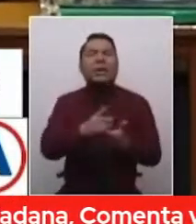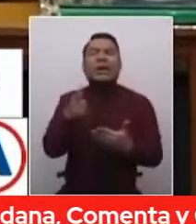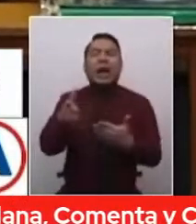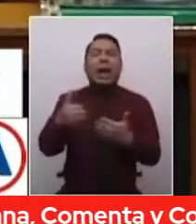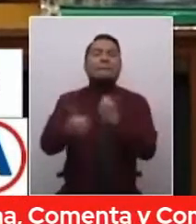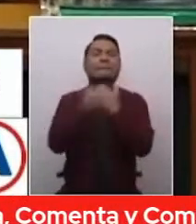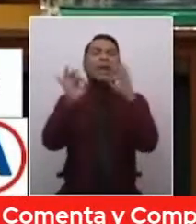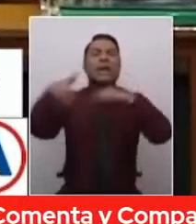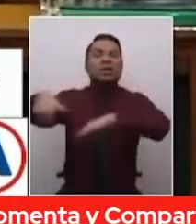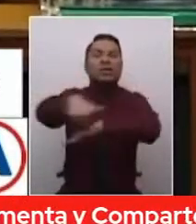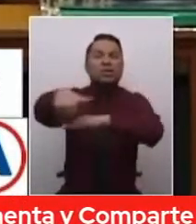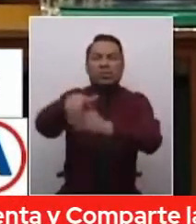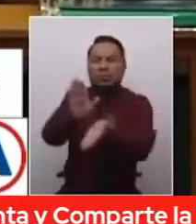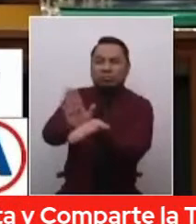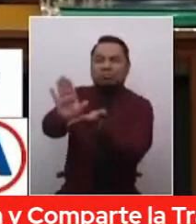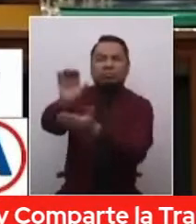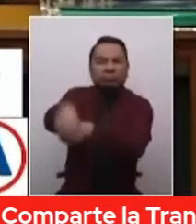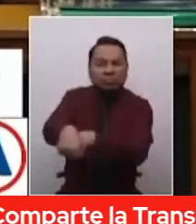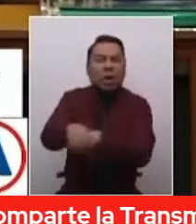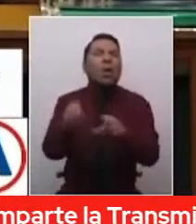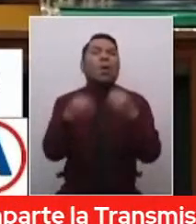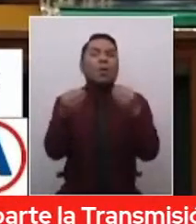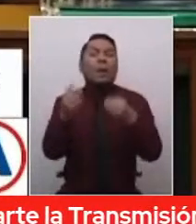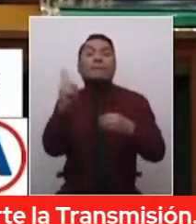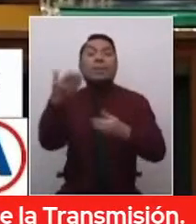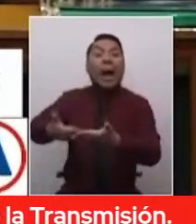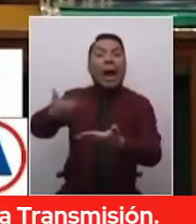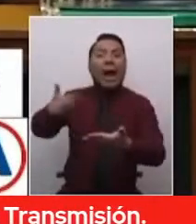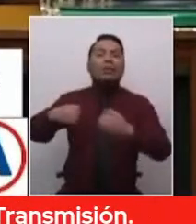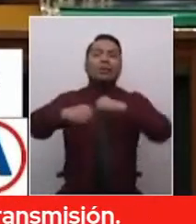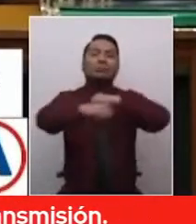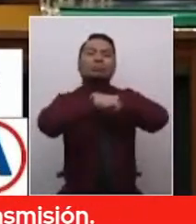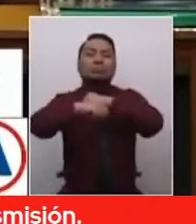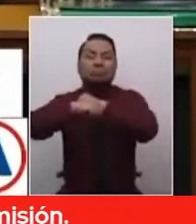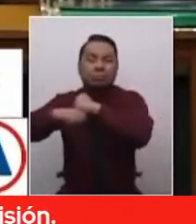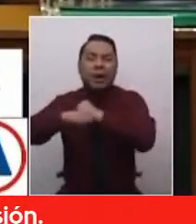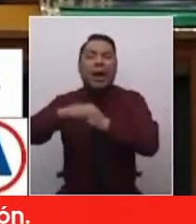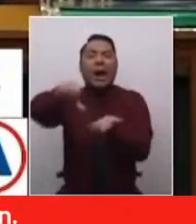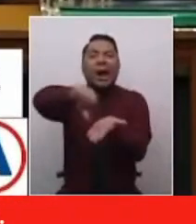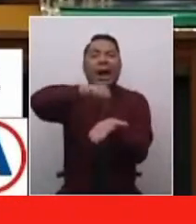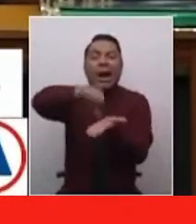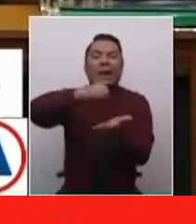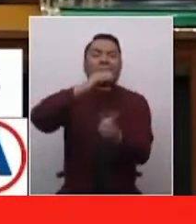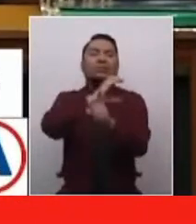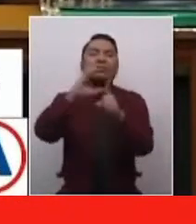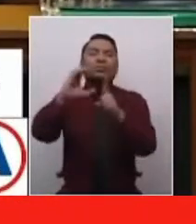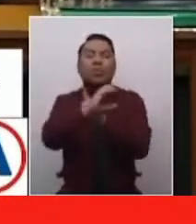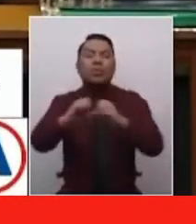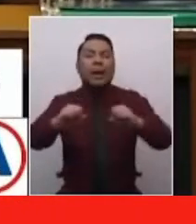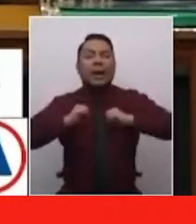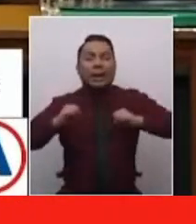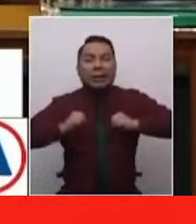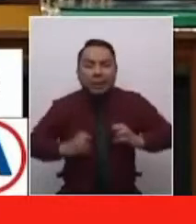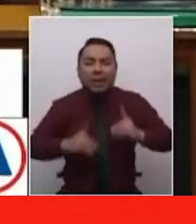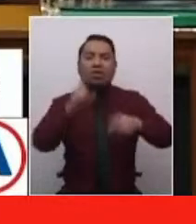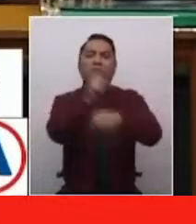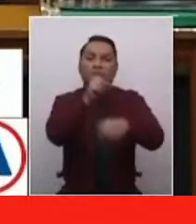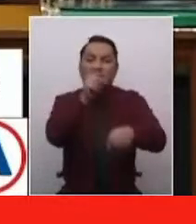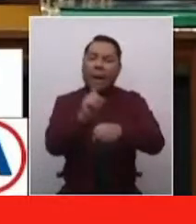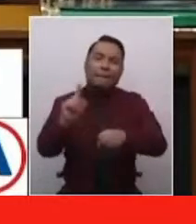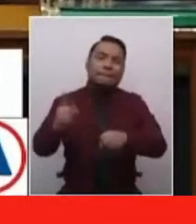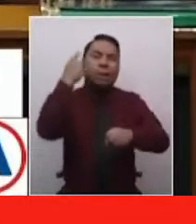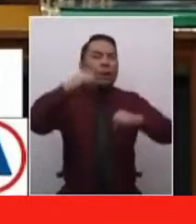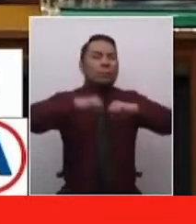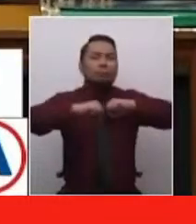ciudadana, tenemos que proponer el arte, la cultura, el deporte, la educación. Y por supuesto que sí